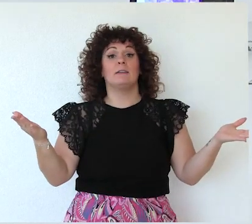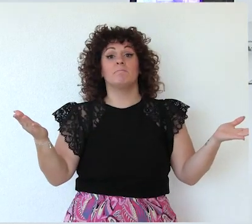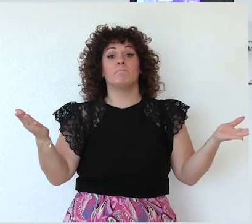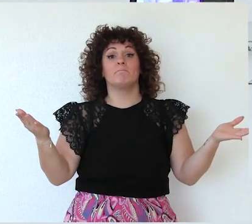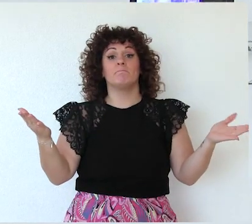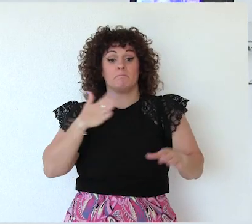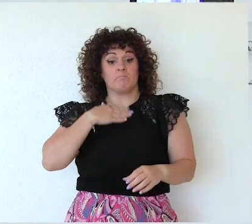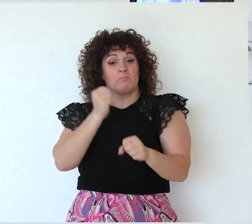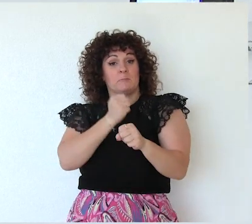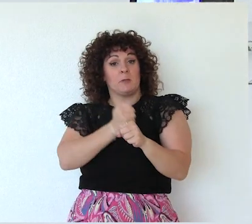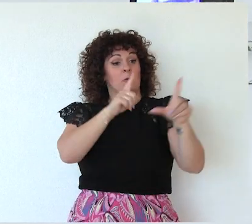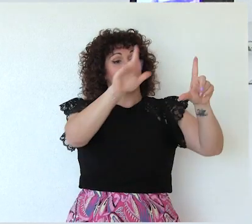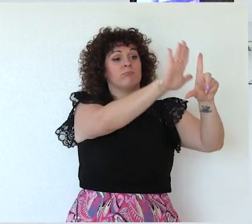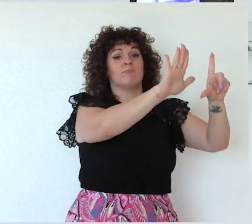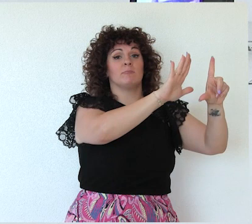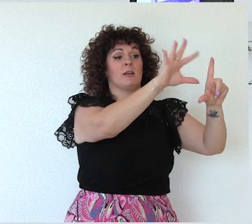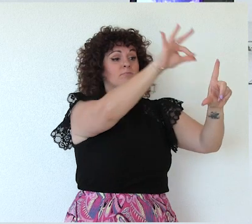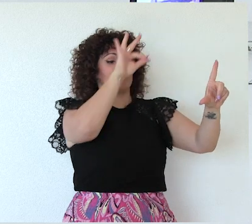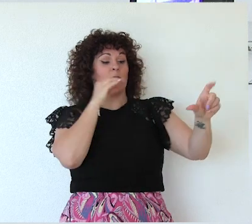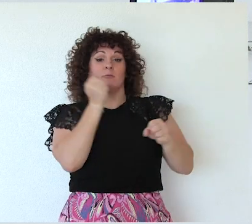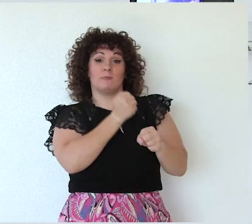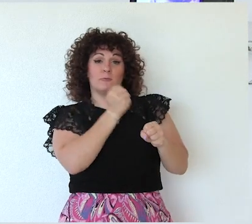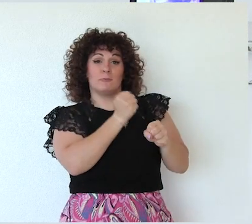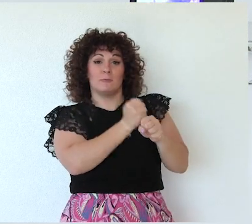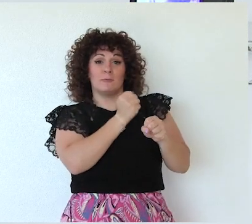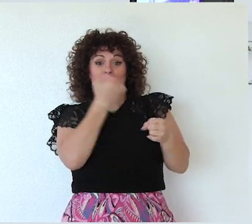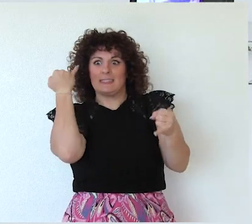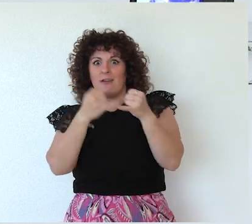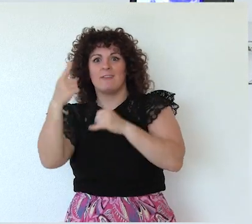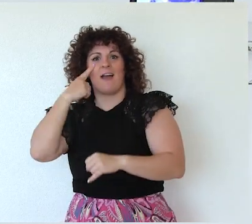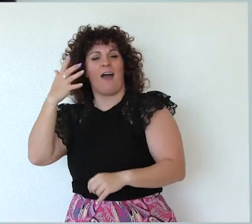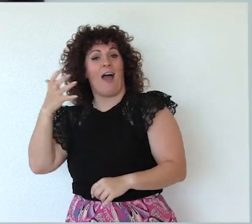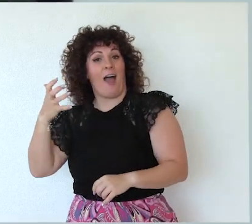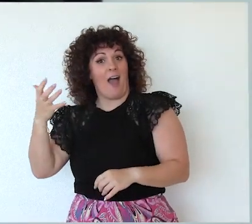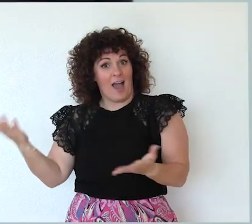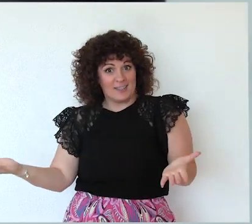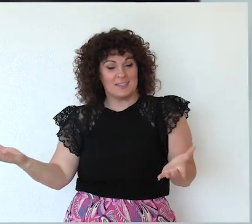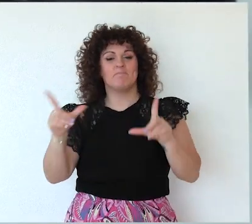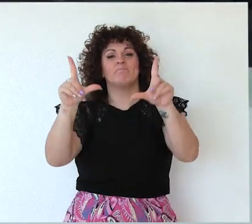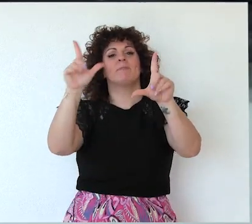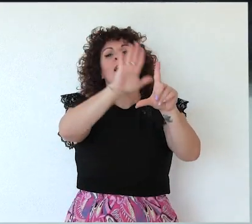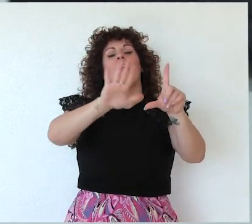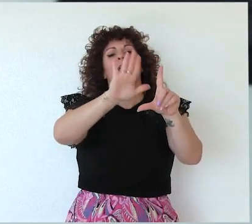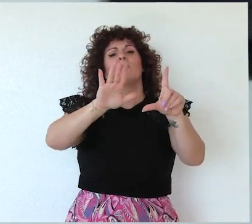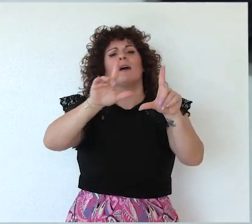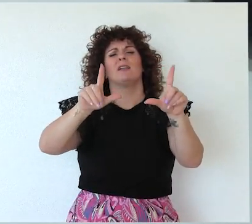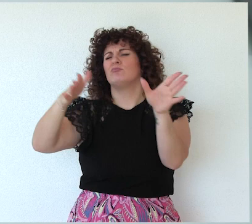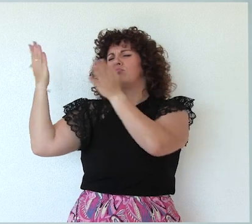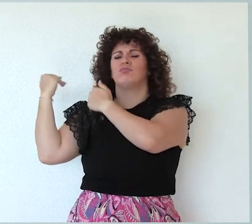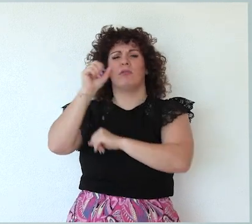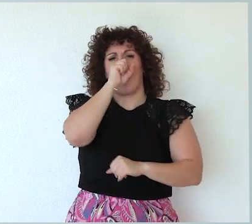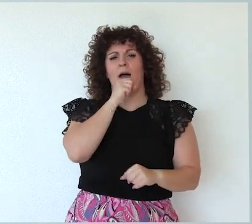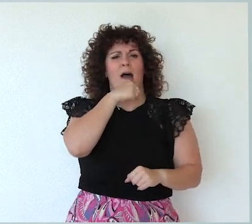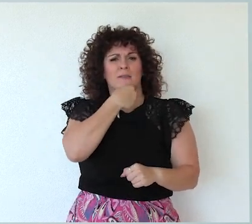medio de mi trabajo, en arte. Bueno, son imágenes de hace mucho tiempo, de los años